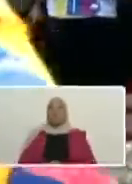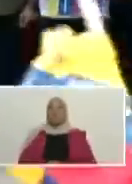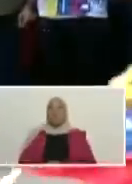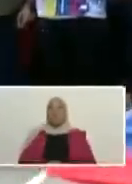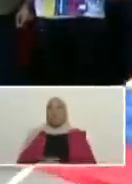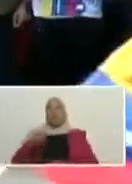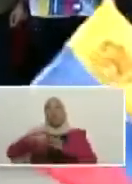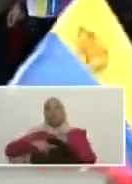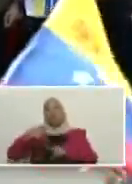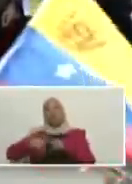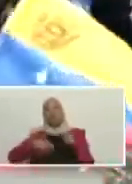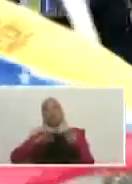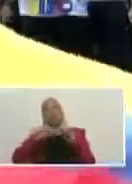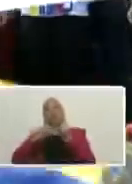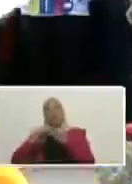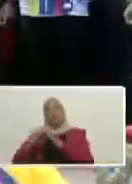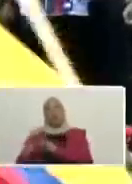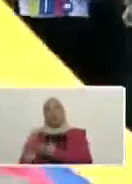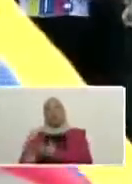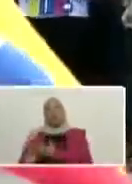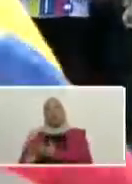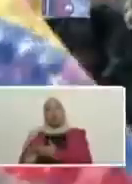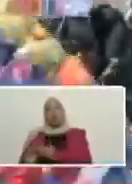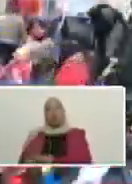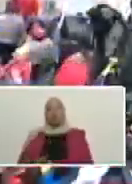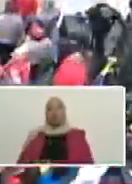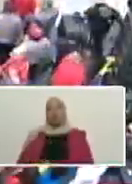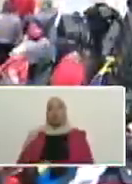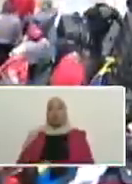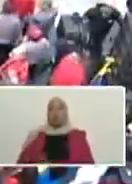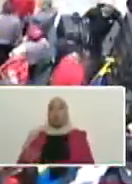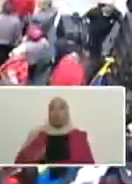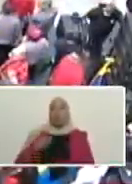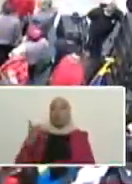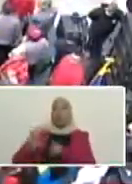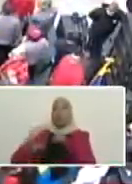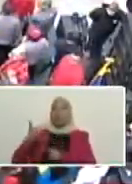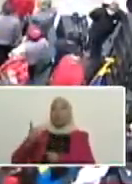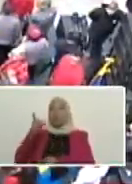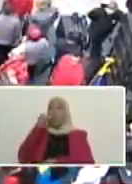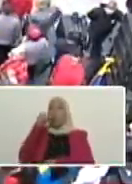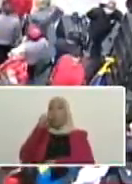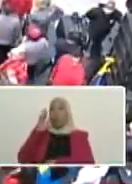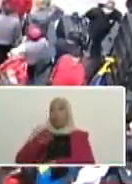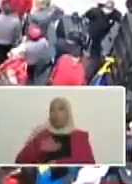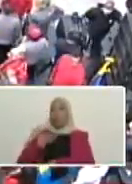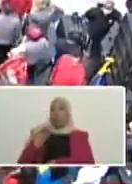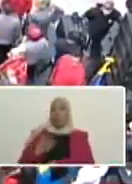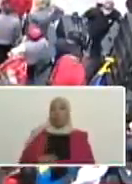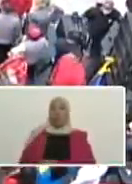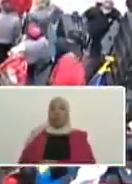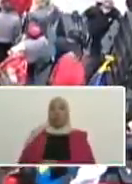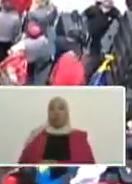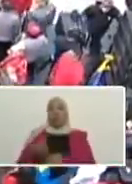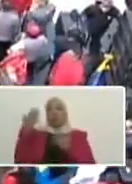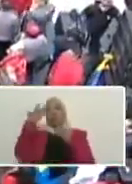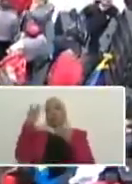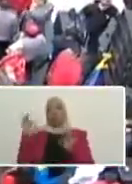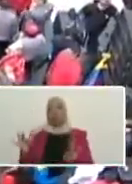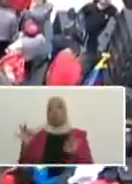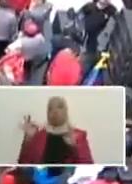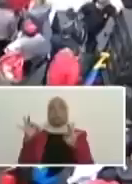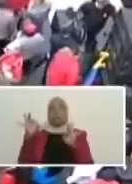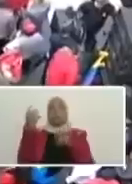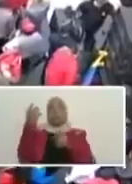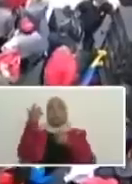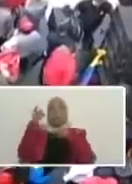un proceso colectivo que no puede depender de un hombre. Mi saludo especial al